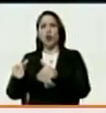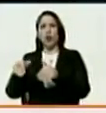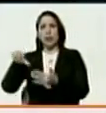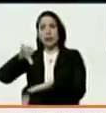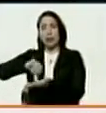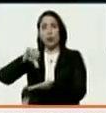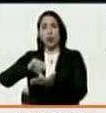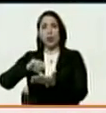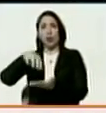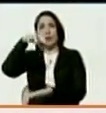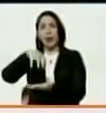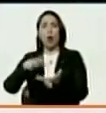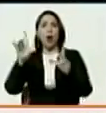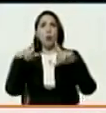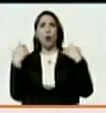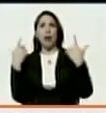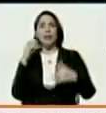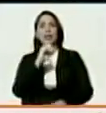son